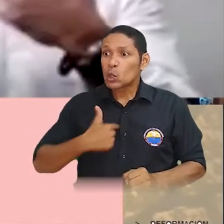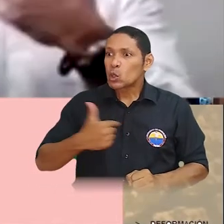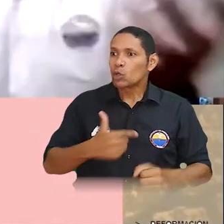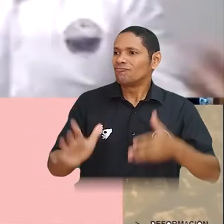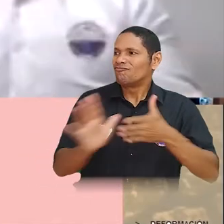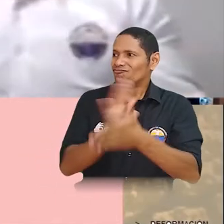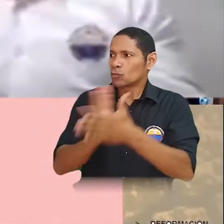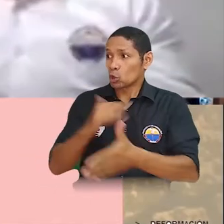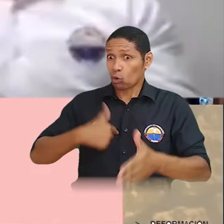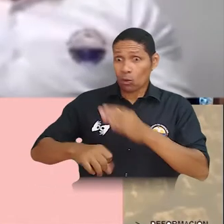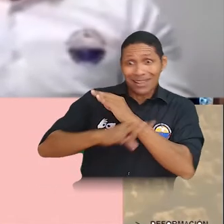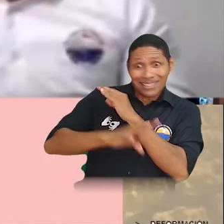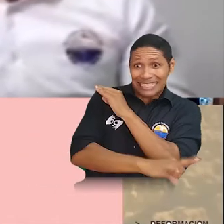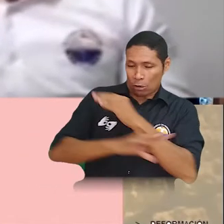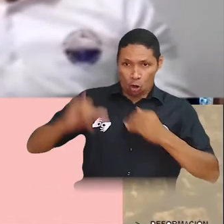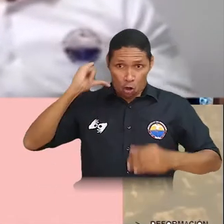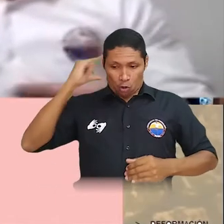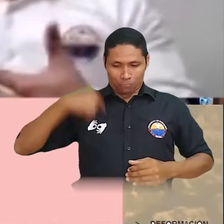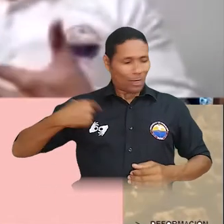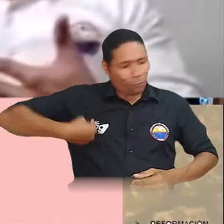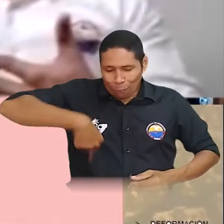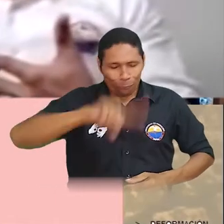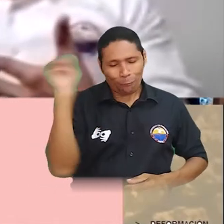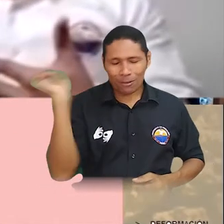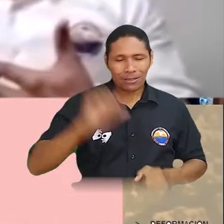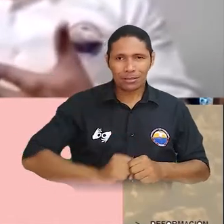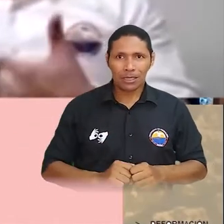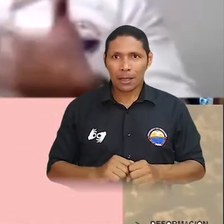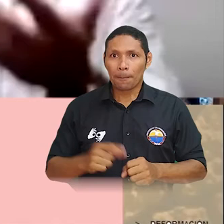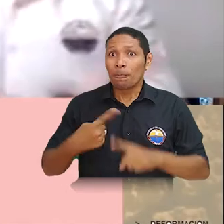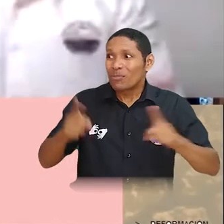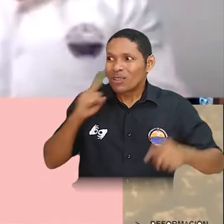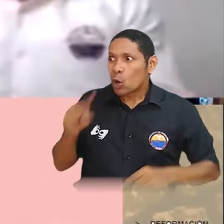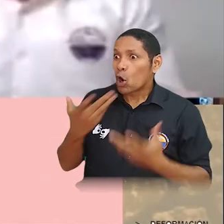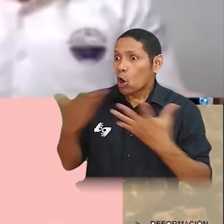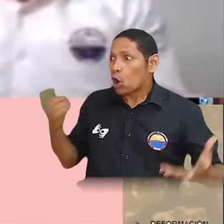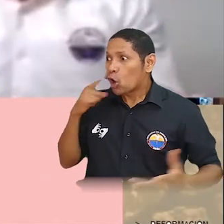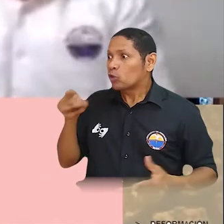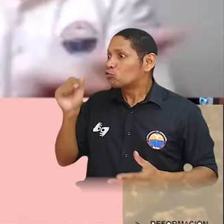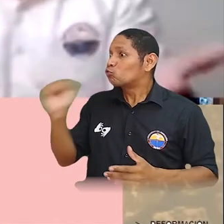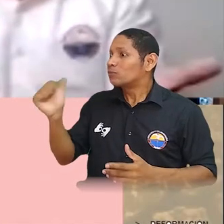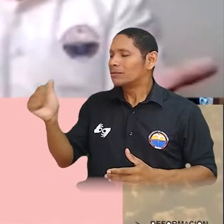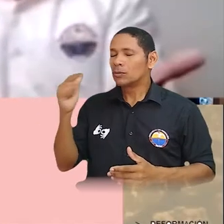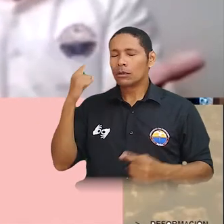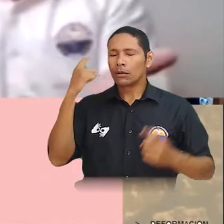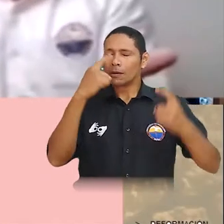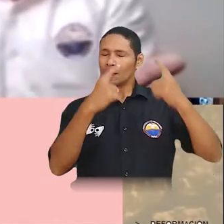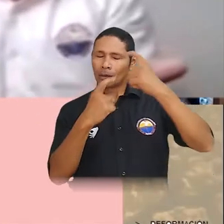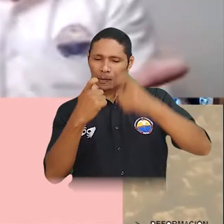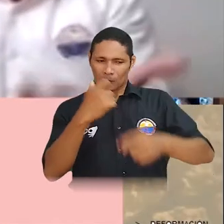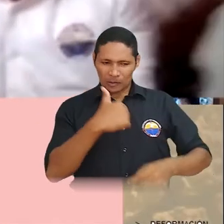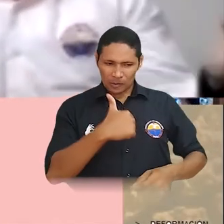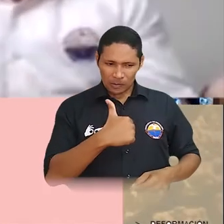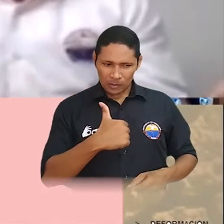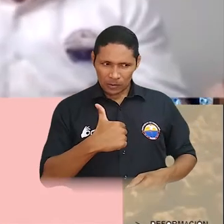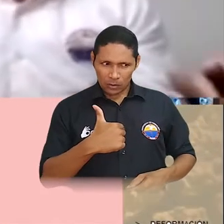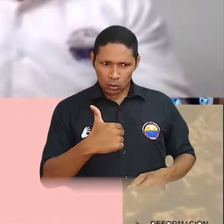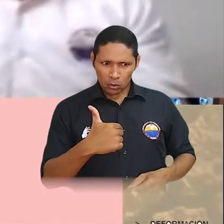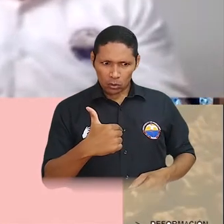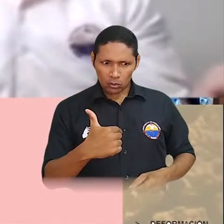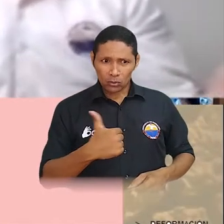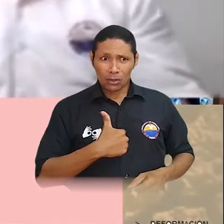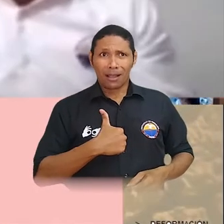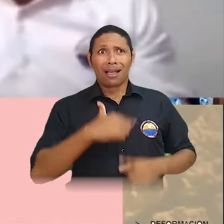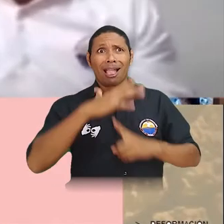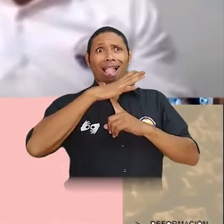no voy a pretender ser psicólogo porque no lo soy. Son las cosas que te hacen y que, sin embargo, tú dices no, no